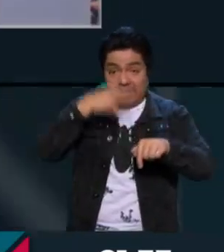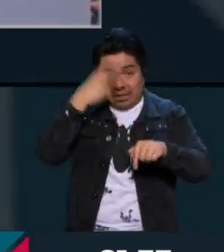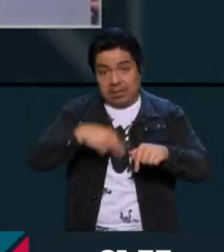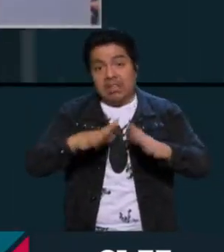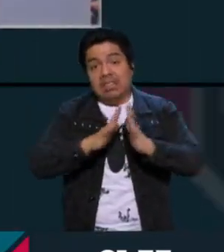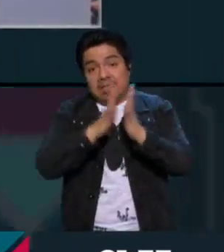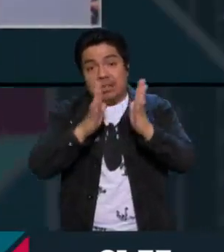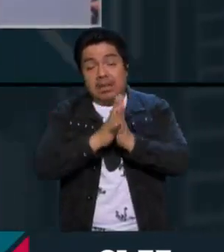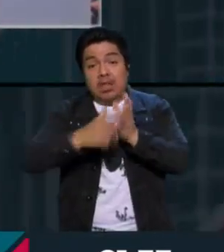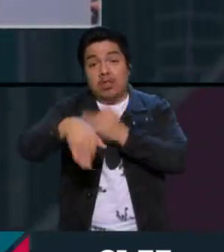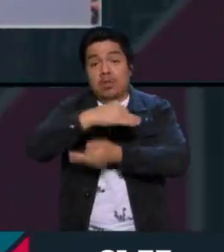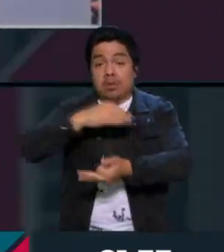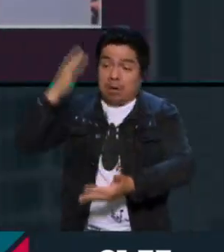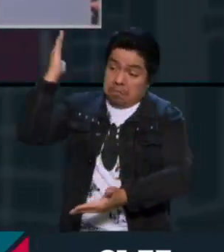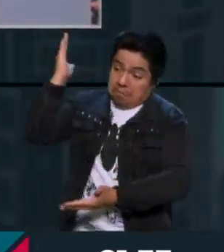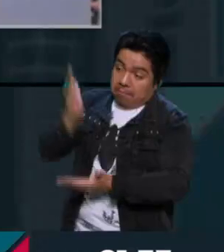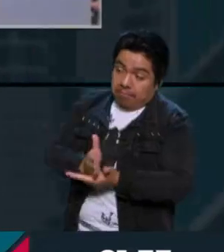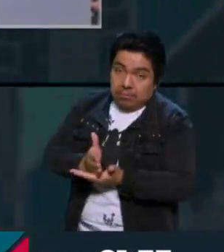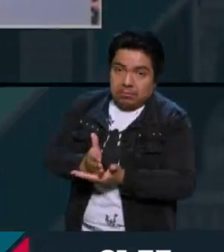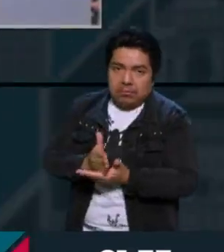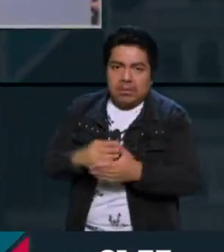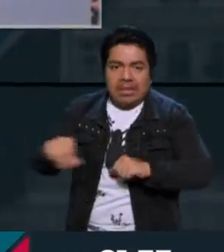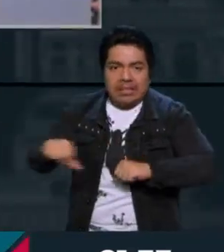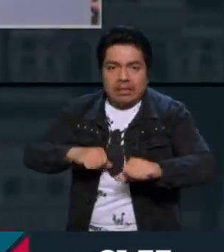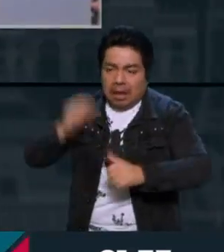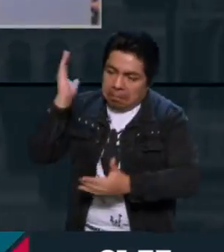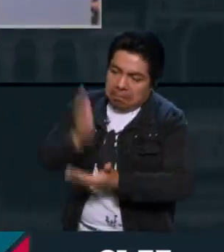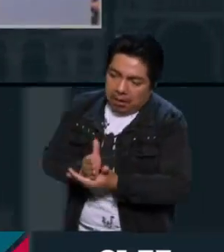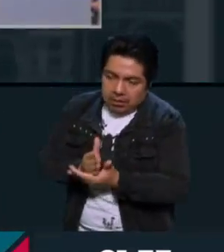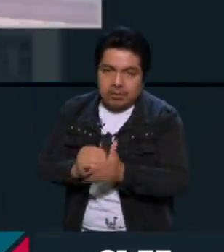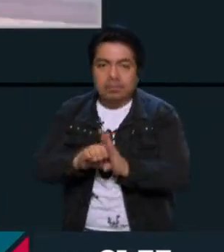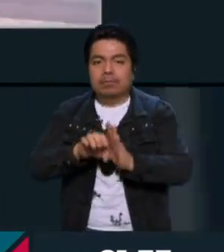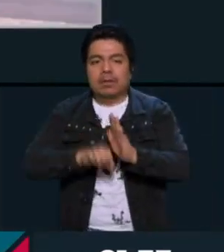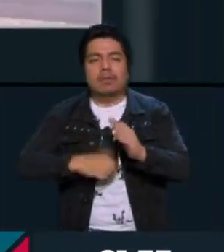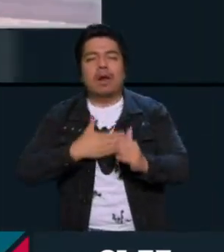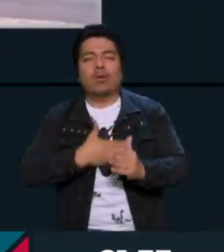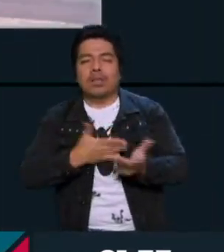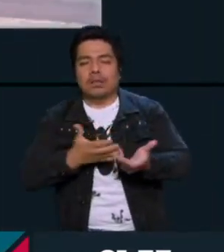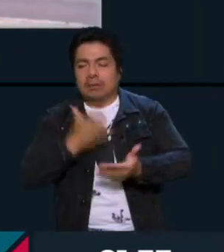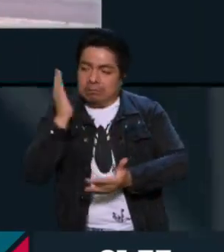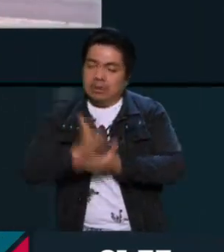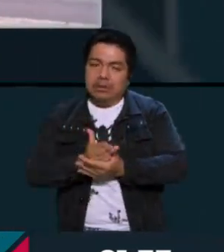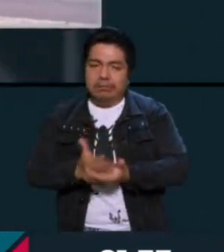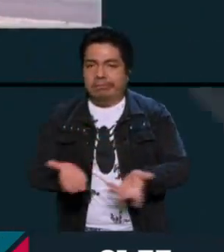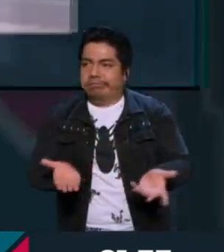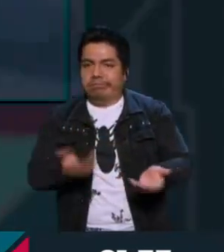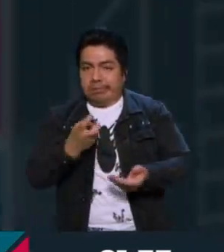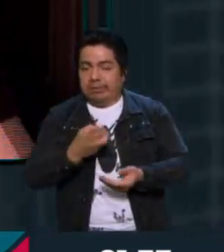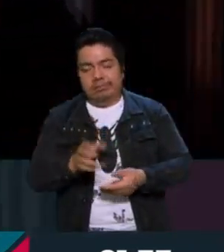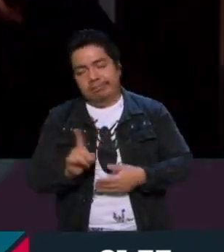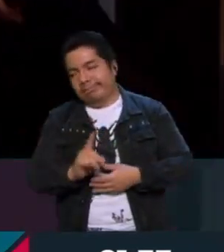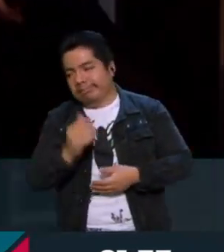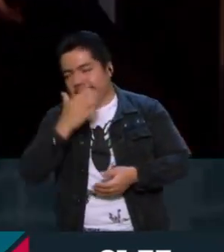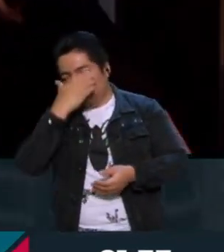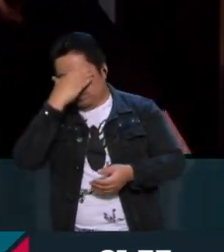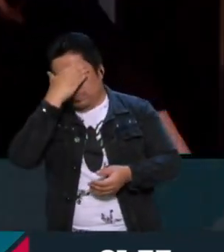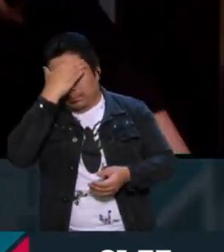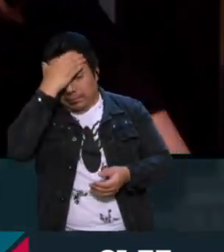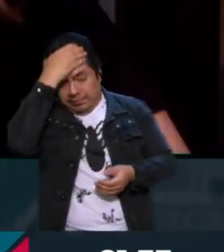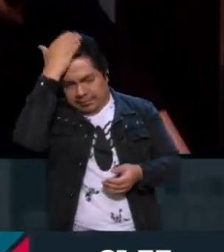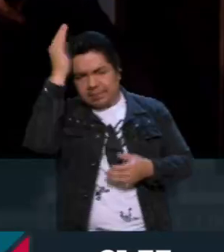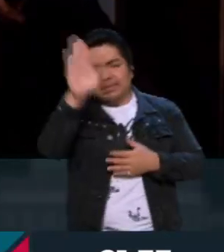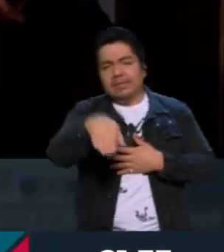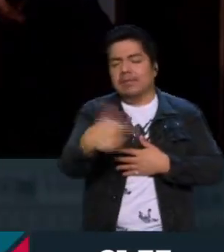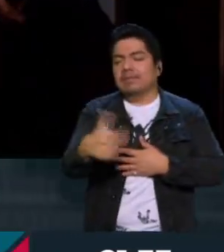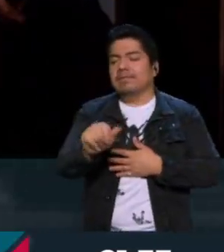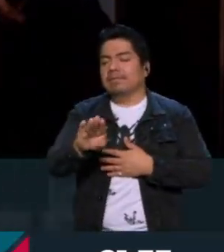frenar todas estas actividades tan importantes como las de impartición de justicia. Ahora, Gaby, me gustaría preguntarte sobre